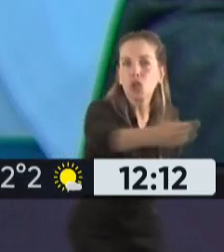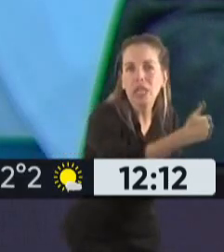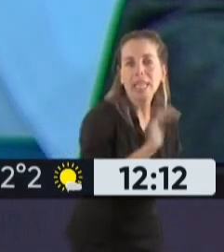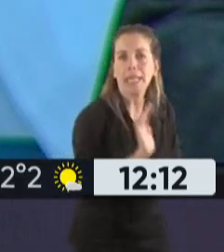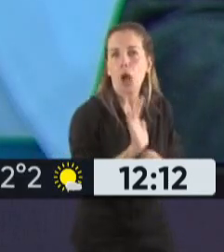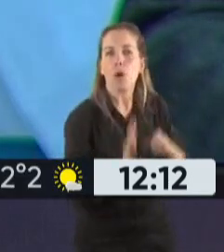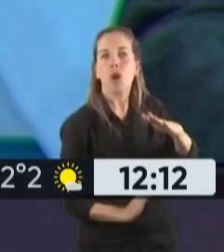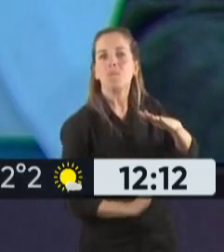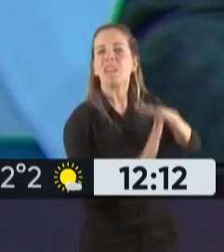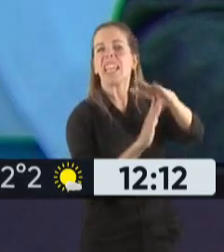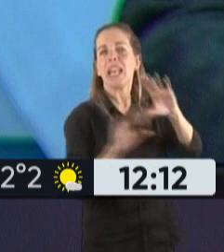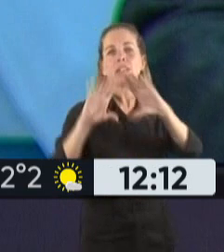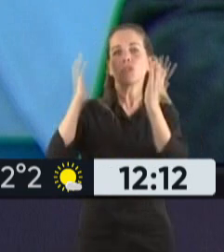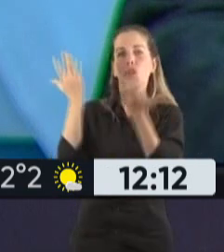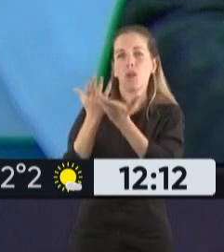mundo.